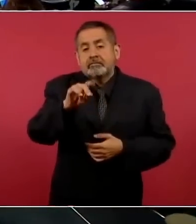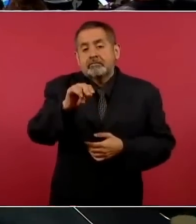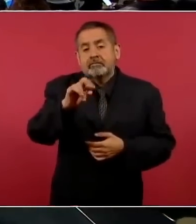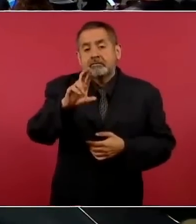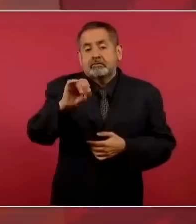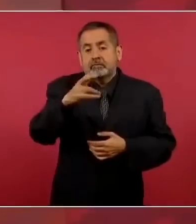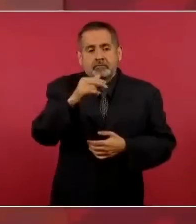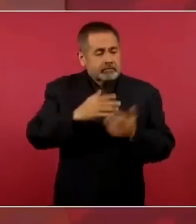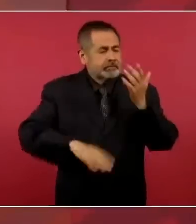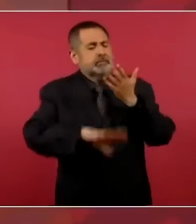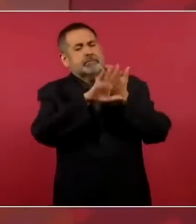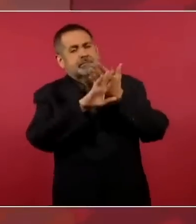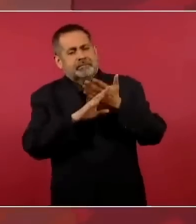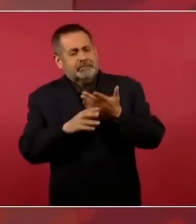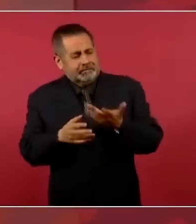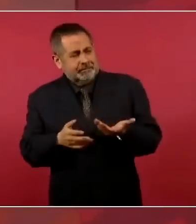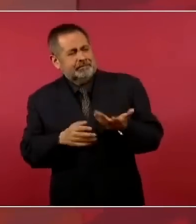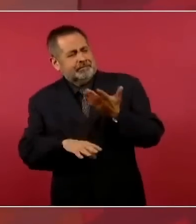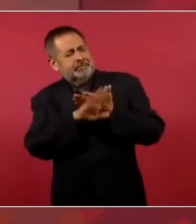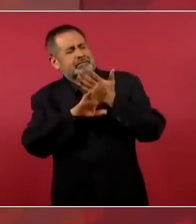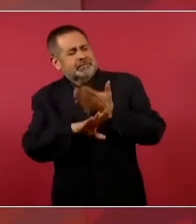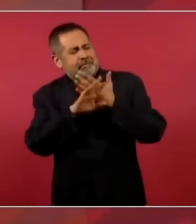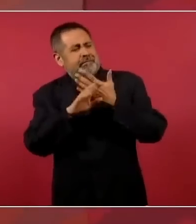se nos lanza